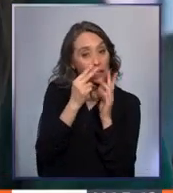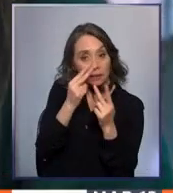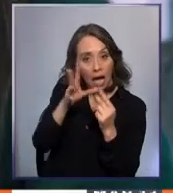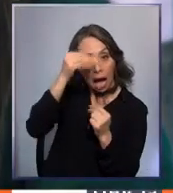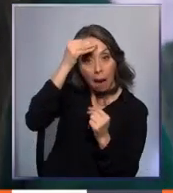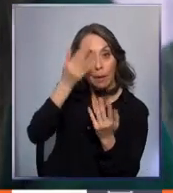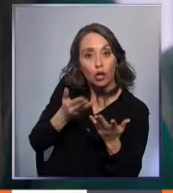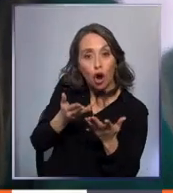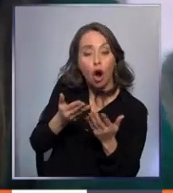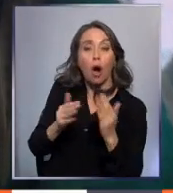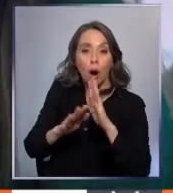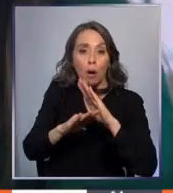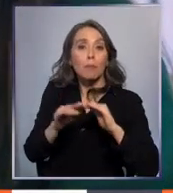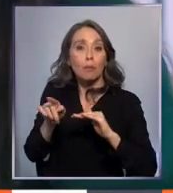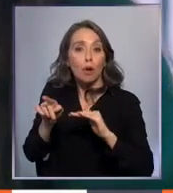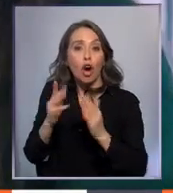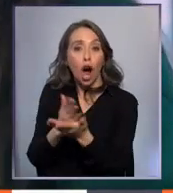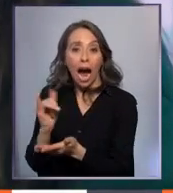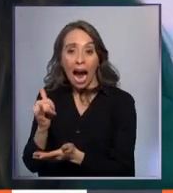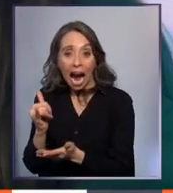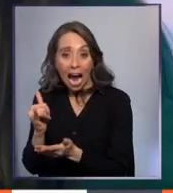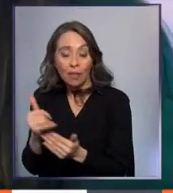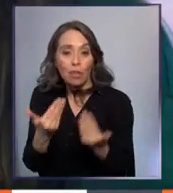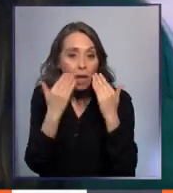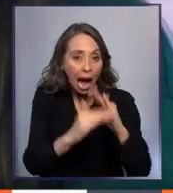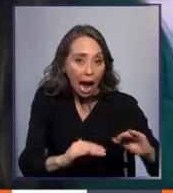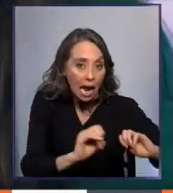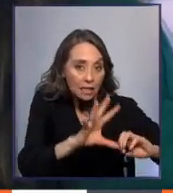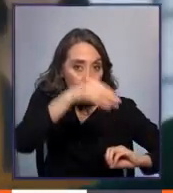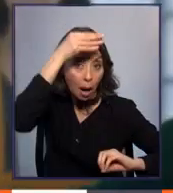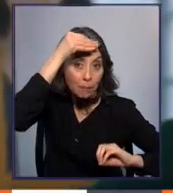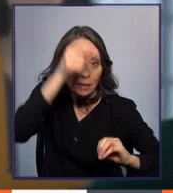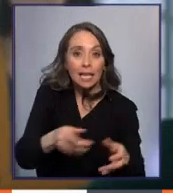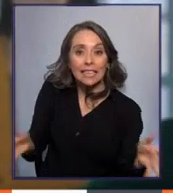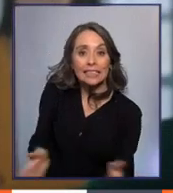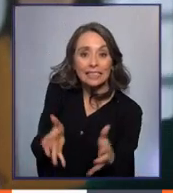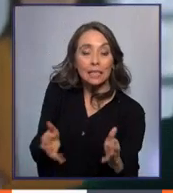el conocimiento que les entregan en el jardín a los más pequeños. El test